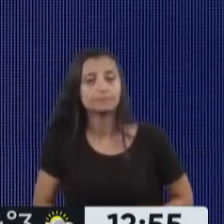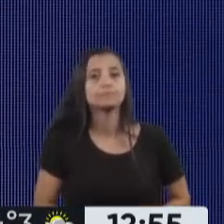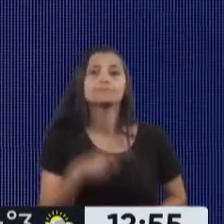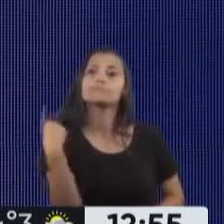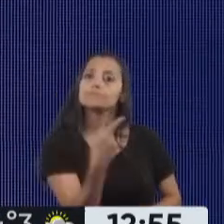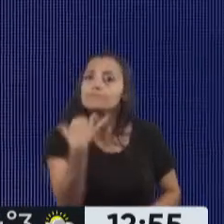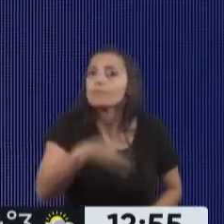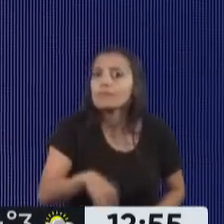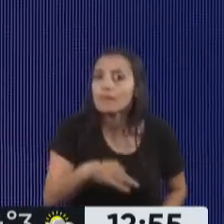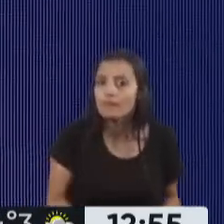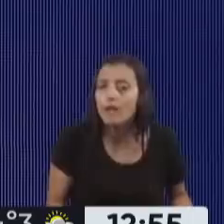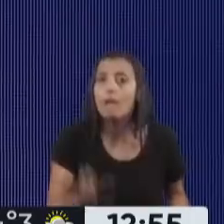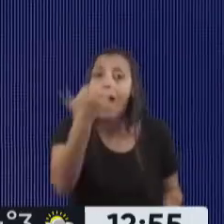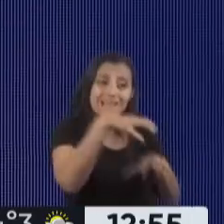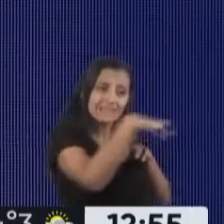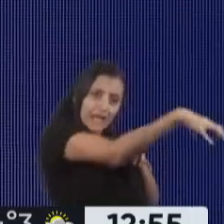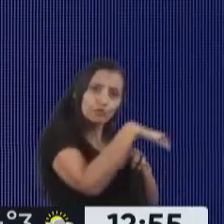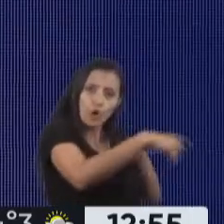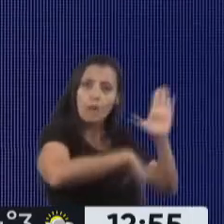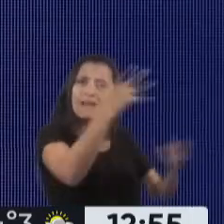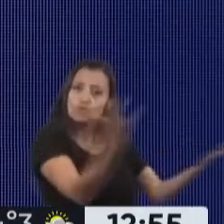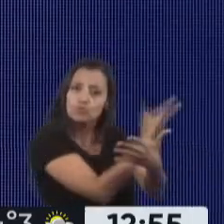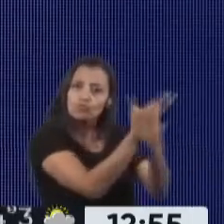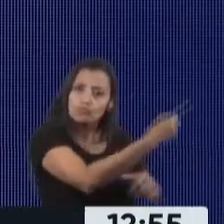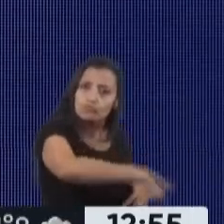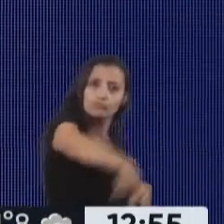teníamos que lograr que los sectores más vulnerables